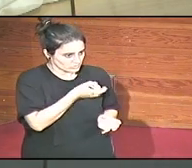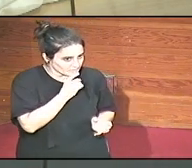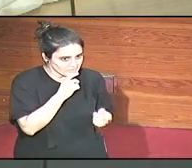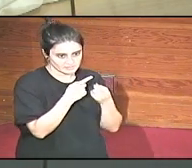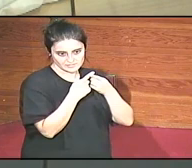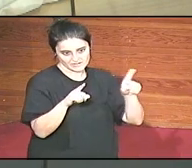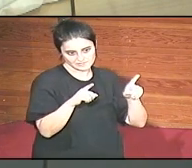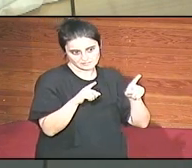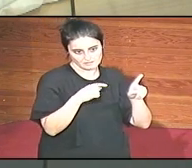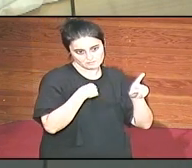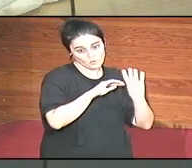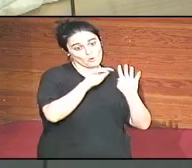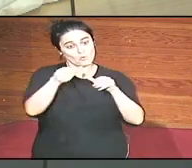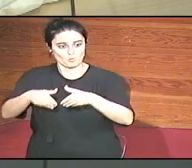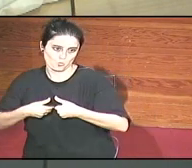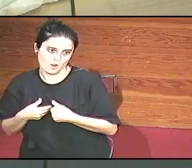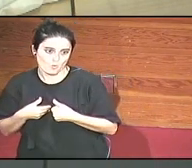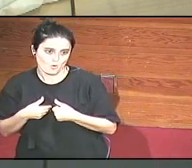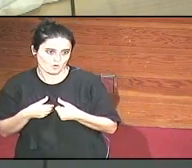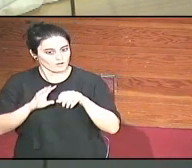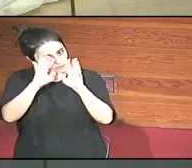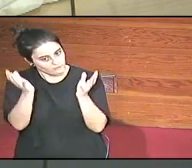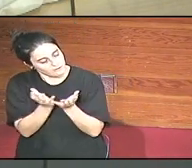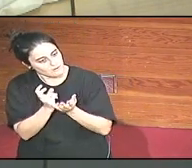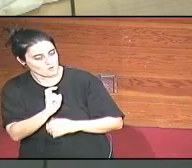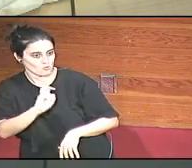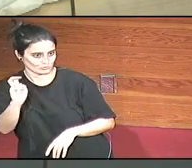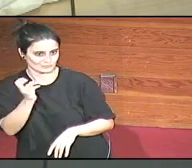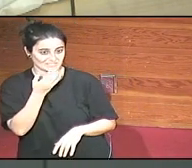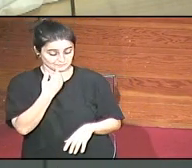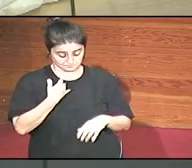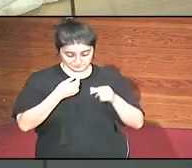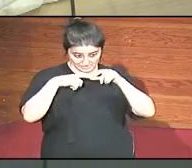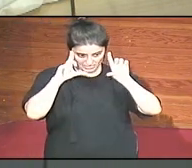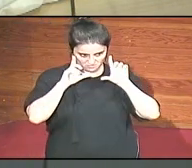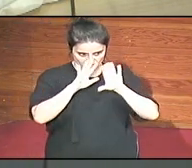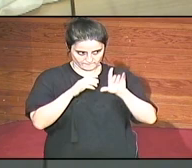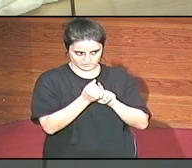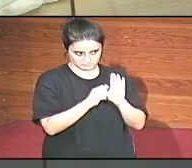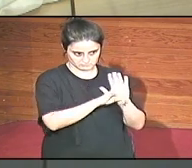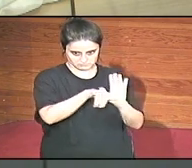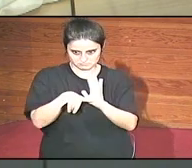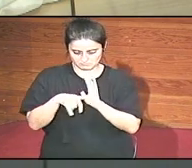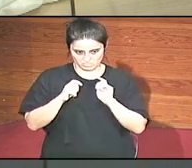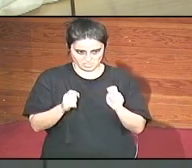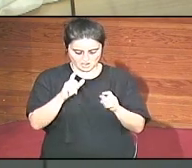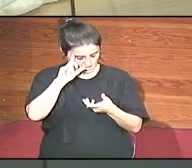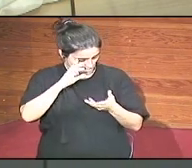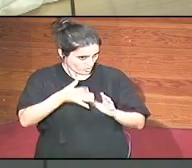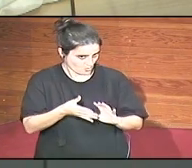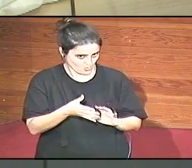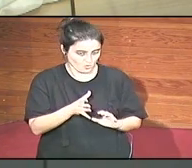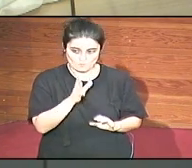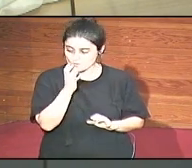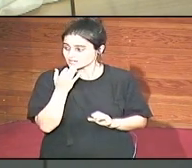al que vuelvo y si tú te pones en el centro lo que haces es que los demás se vuelvan locos porque porque si